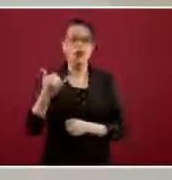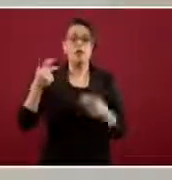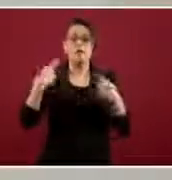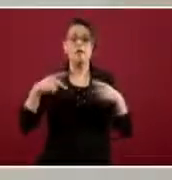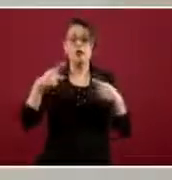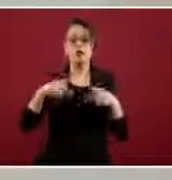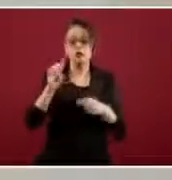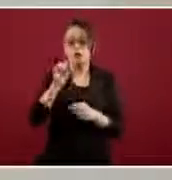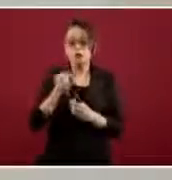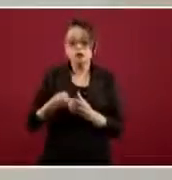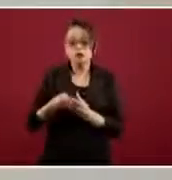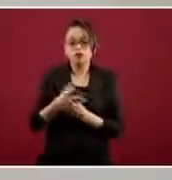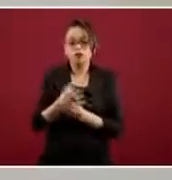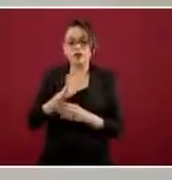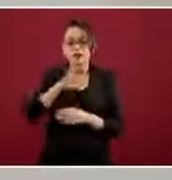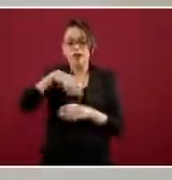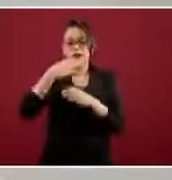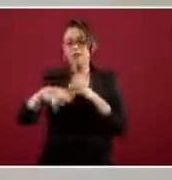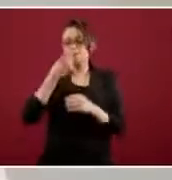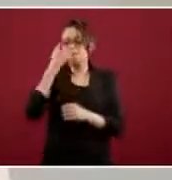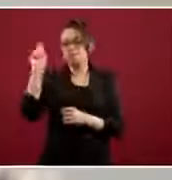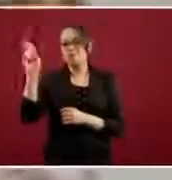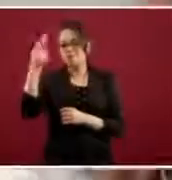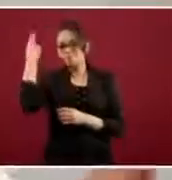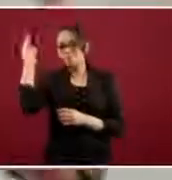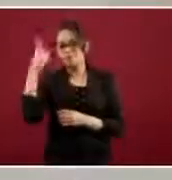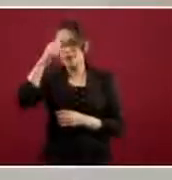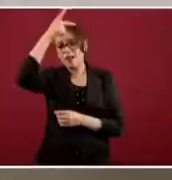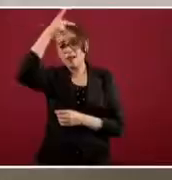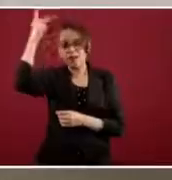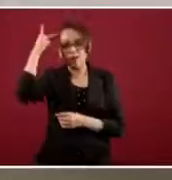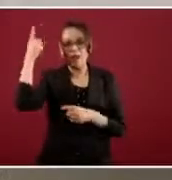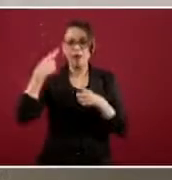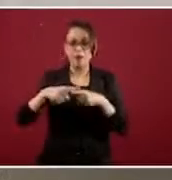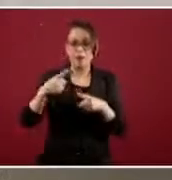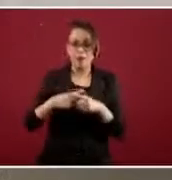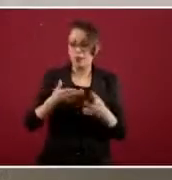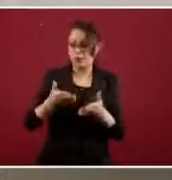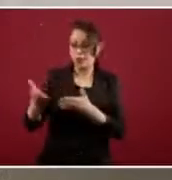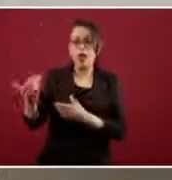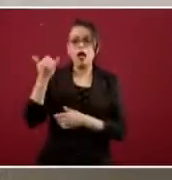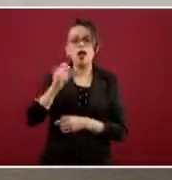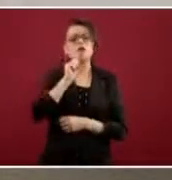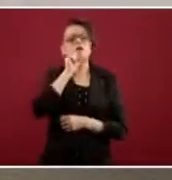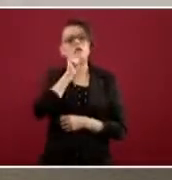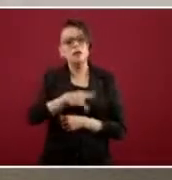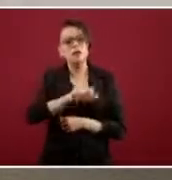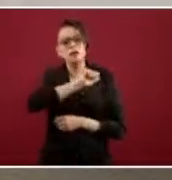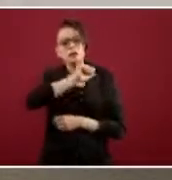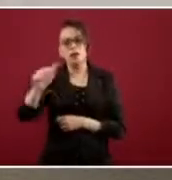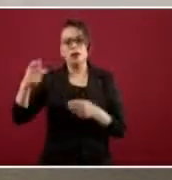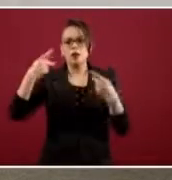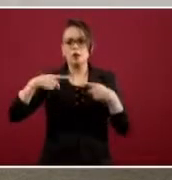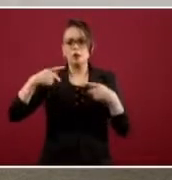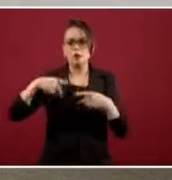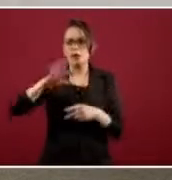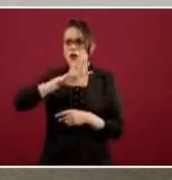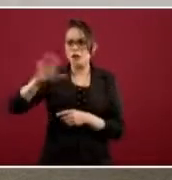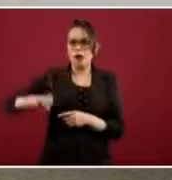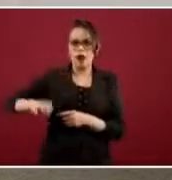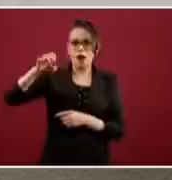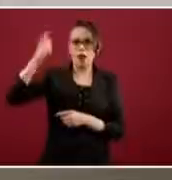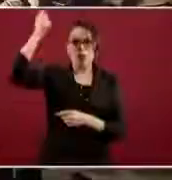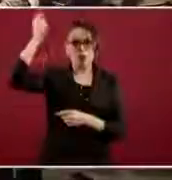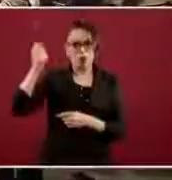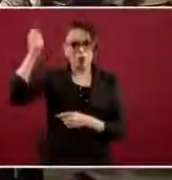la especialidad o de la escuela de enfermería, de la especialidad, y también en quienes son más veteranos, quienes tienen experiencia, ya se jubilaron. Y todas y todos